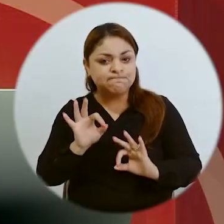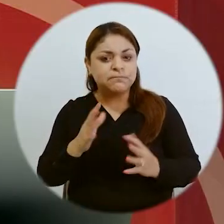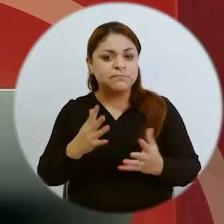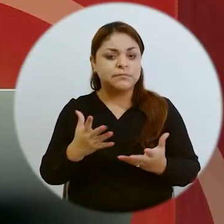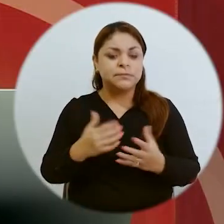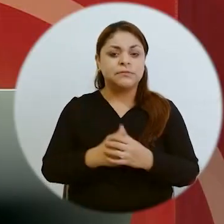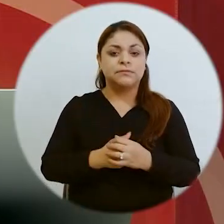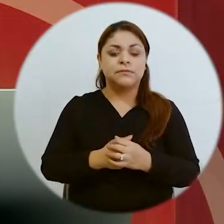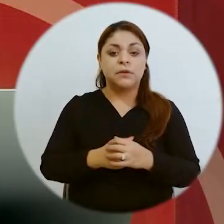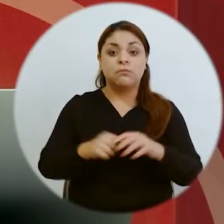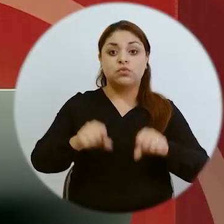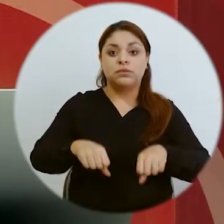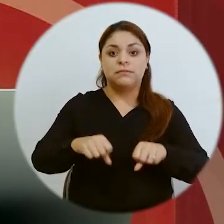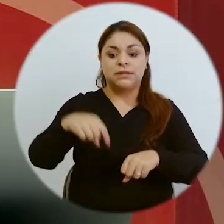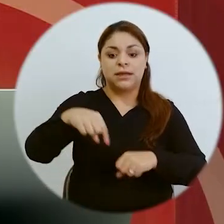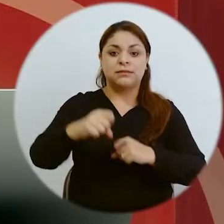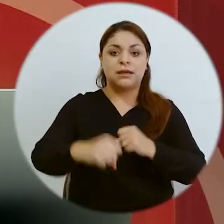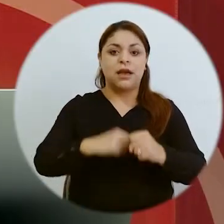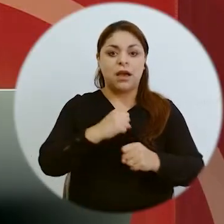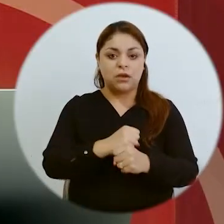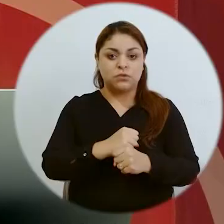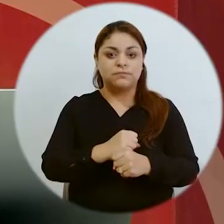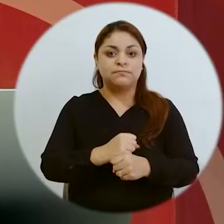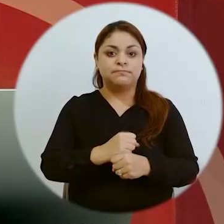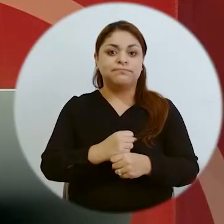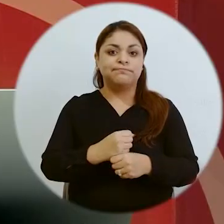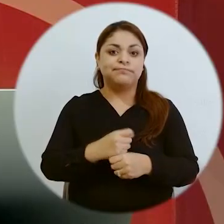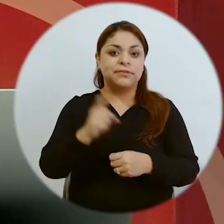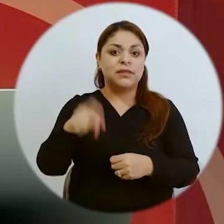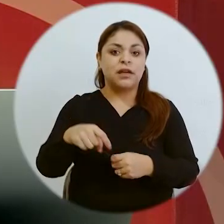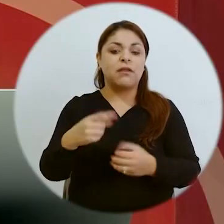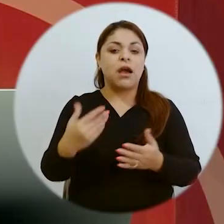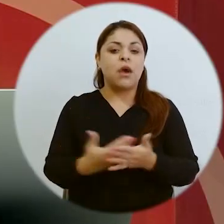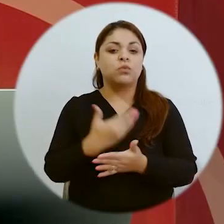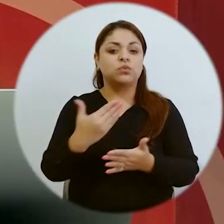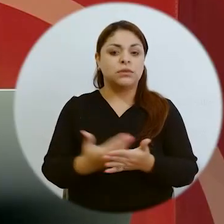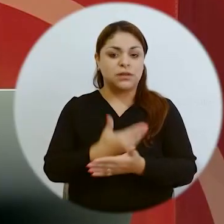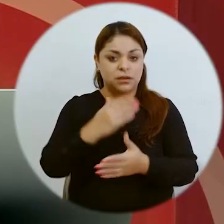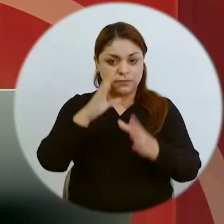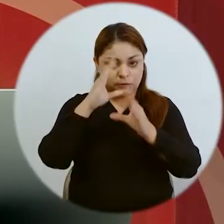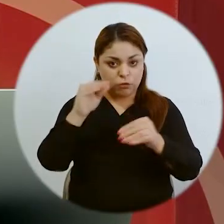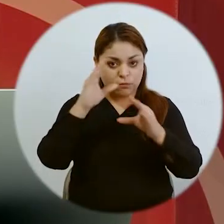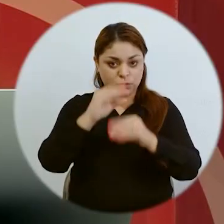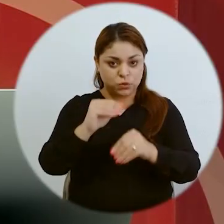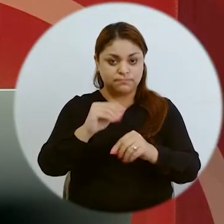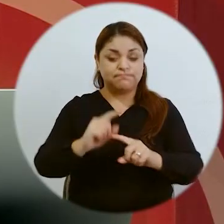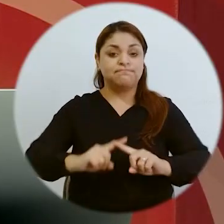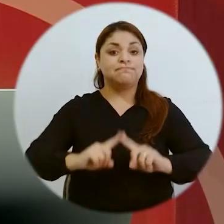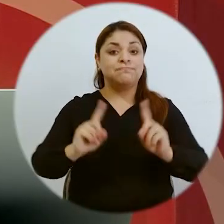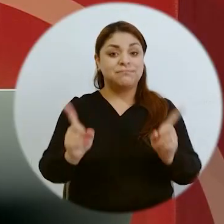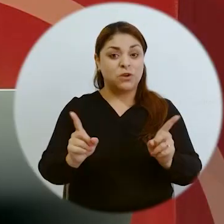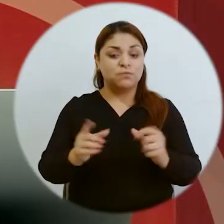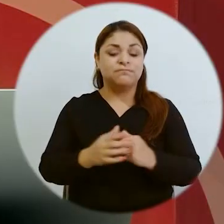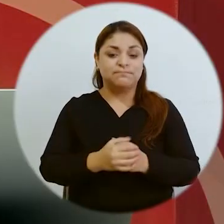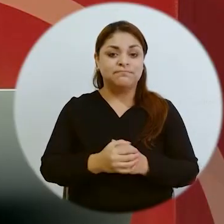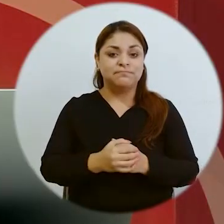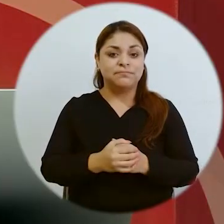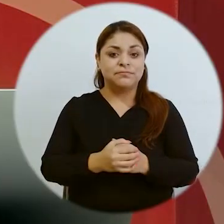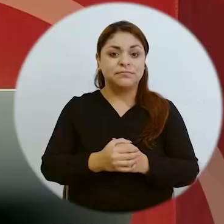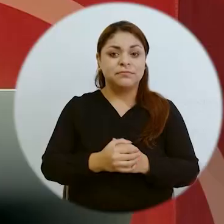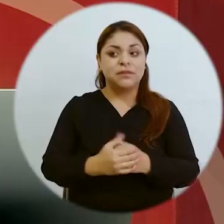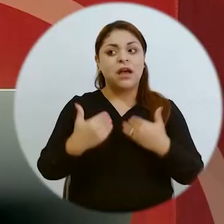lápiz. Posiblemente este año vamos a hacer alguna actualización de esta información, pero digamos que por